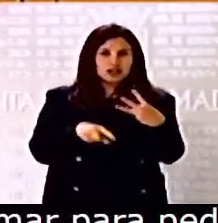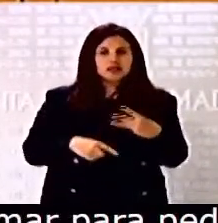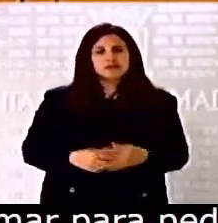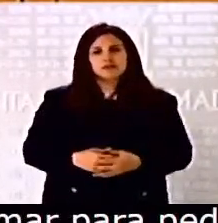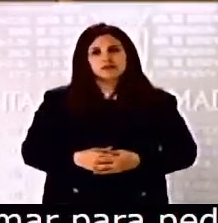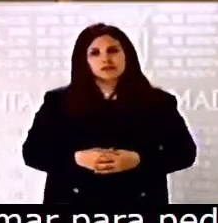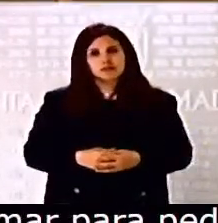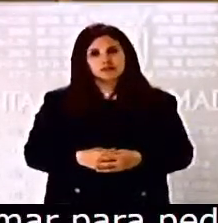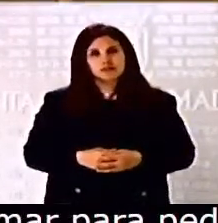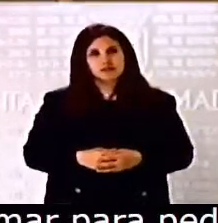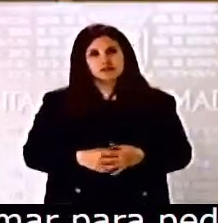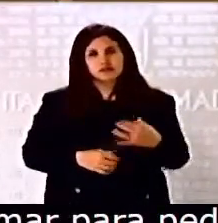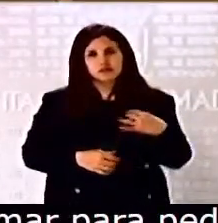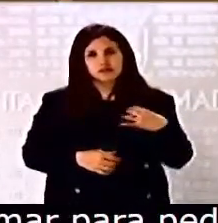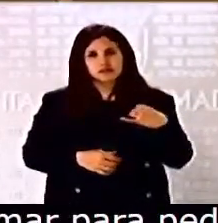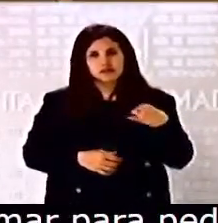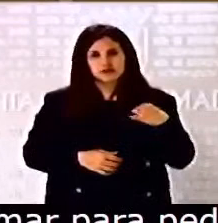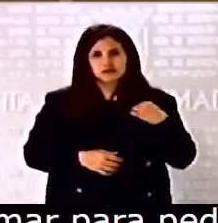consejero.